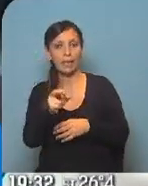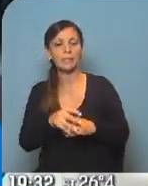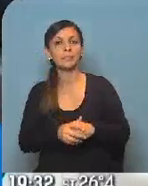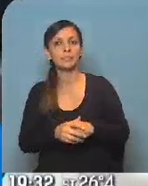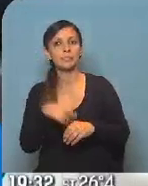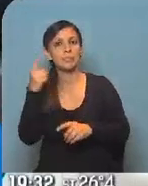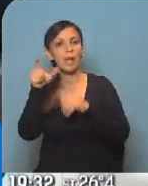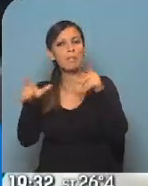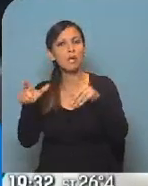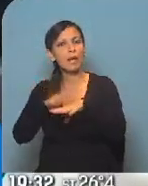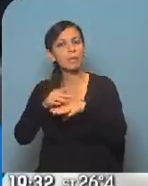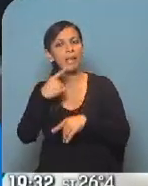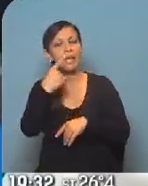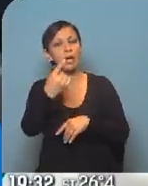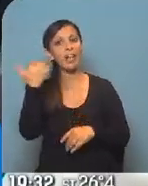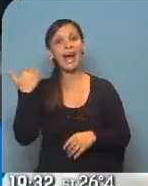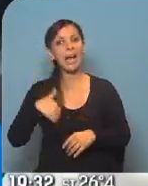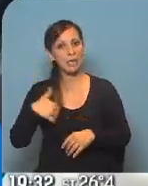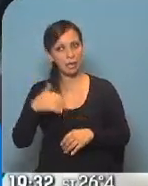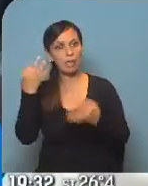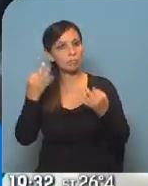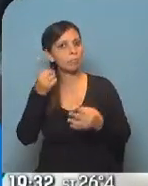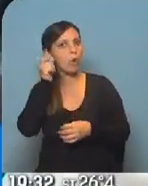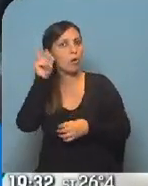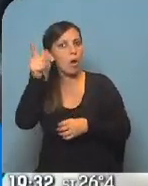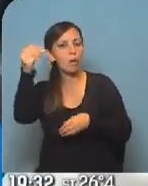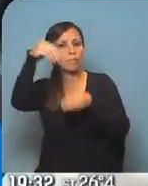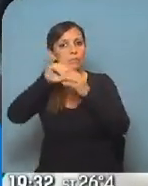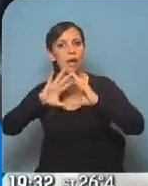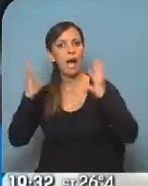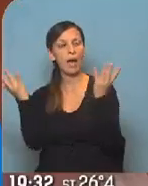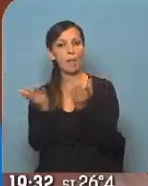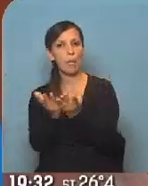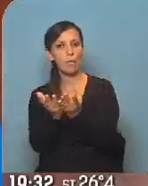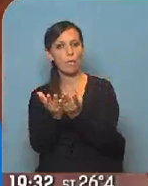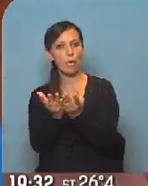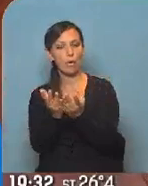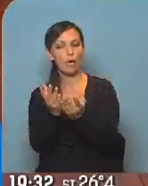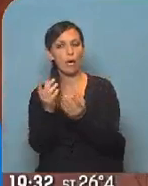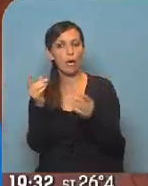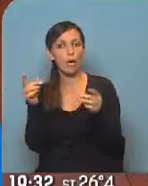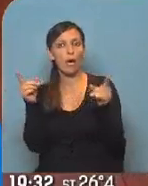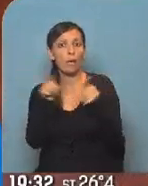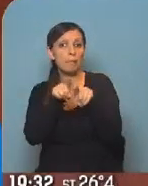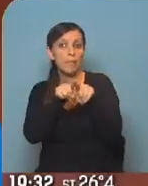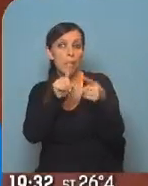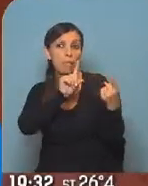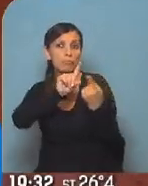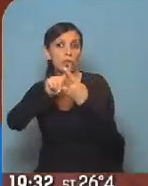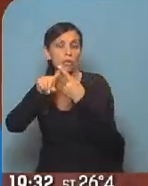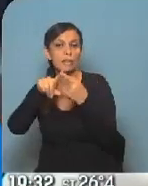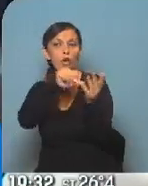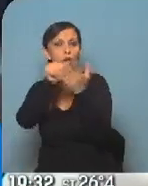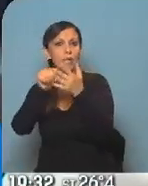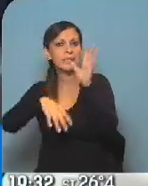funcionarios, hablaban de que Argentina estaba definitivamente metida dentro del resto del mundo o de los países más importantes del mundo. ¿Se puede considerar de